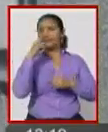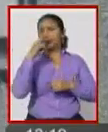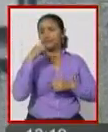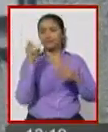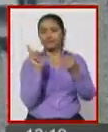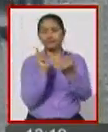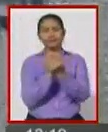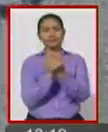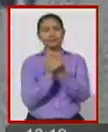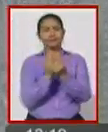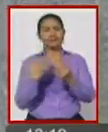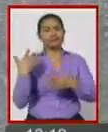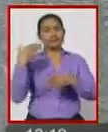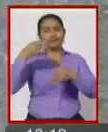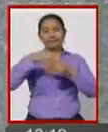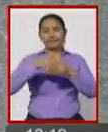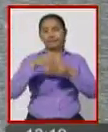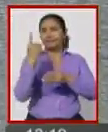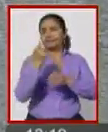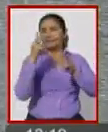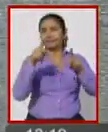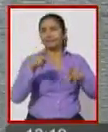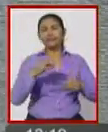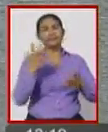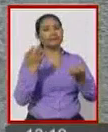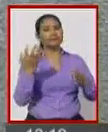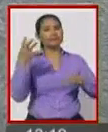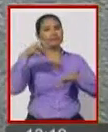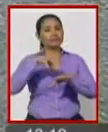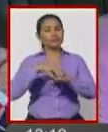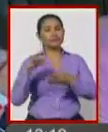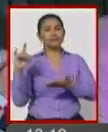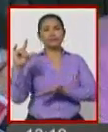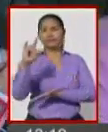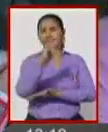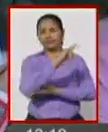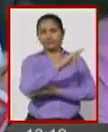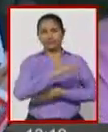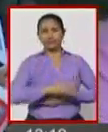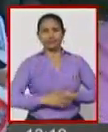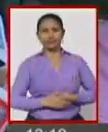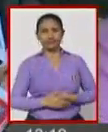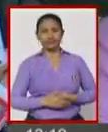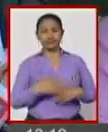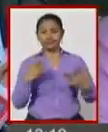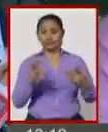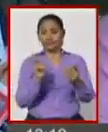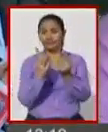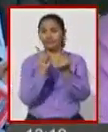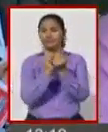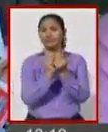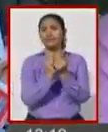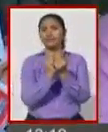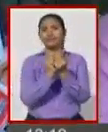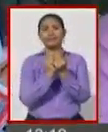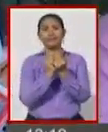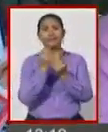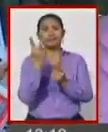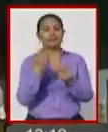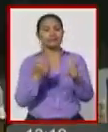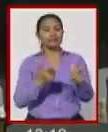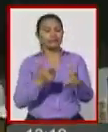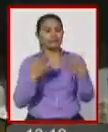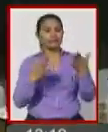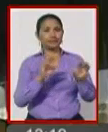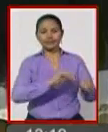fueron encontrados entre las pertenencias de un pasajero que se disponía a subir a un avión. Sí, se ha encontrado en un vuelo 2 armas